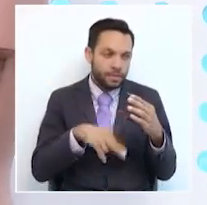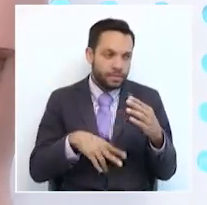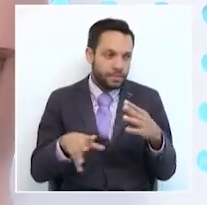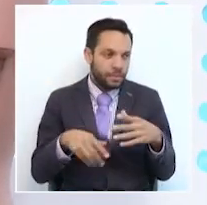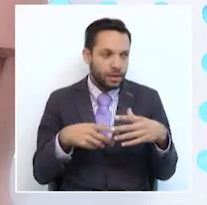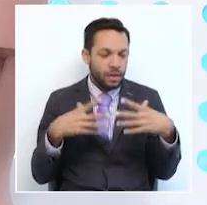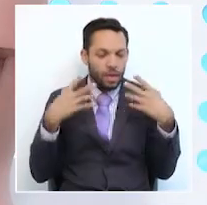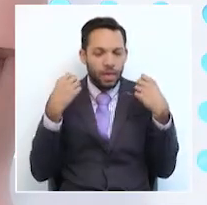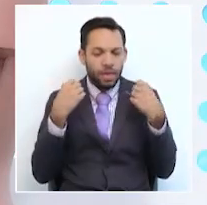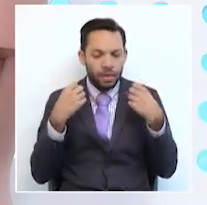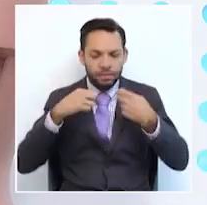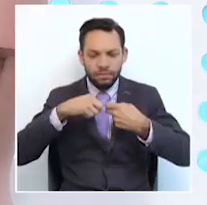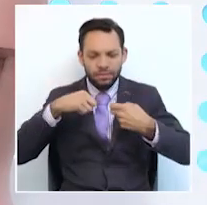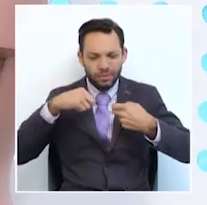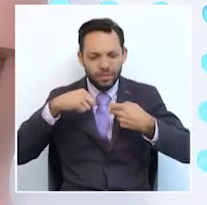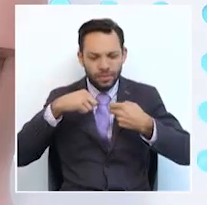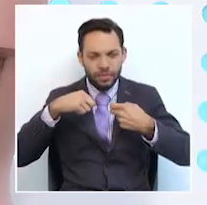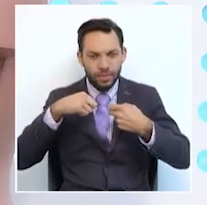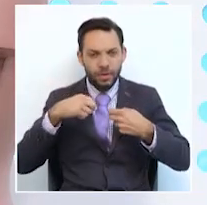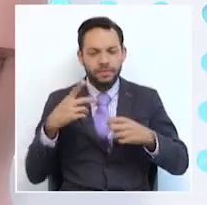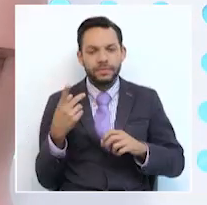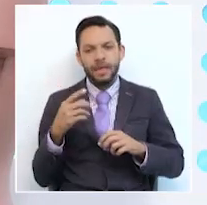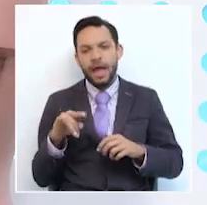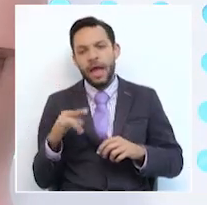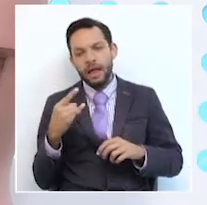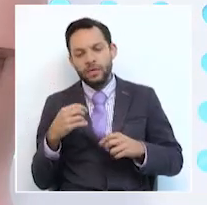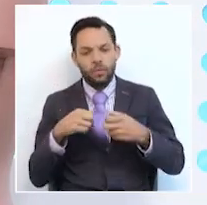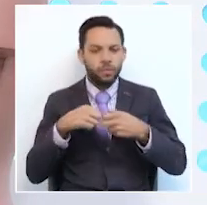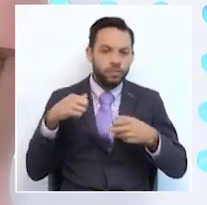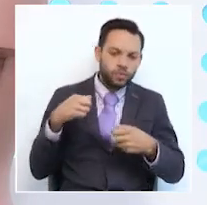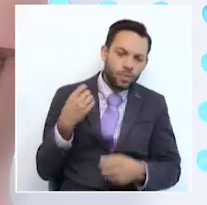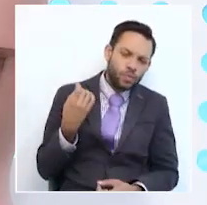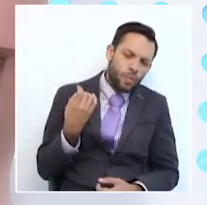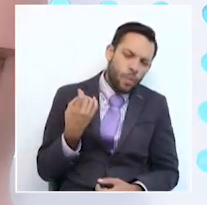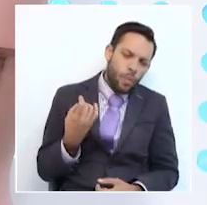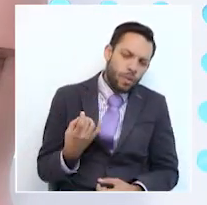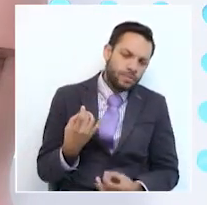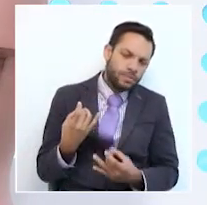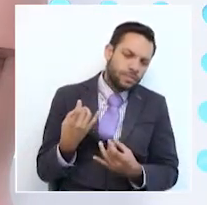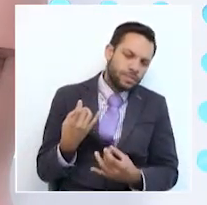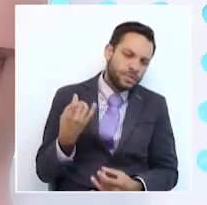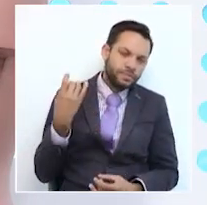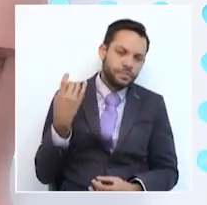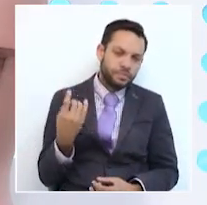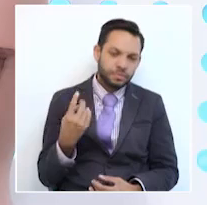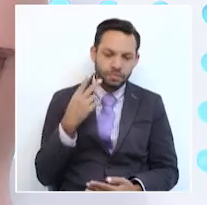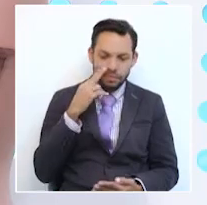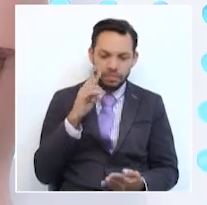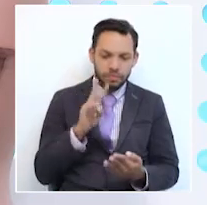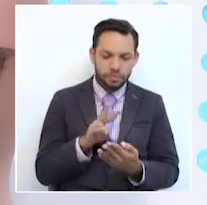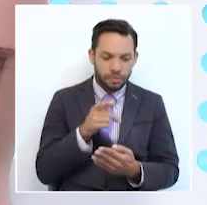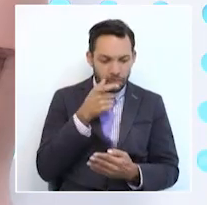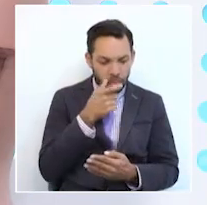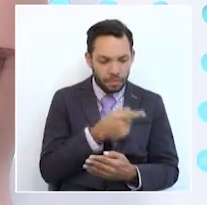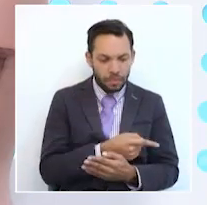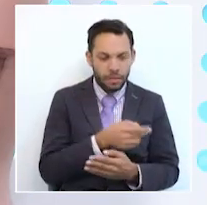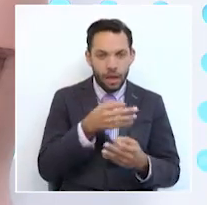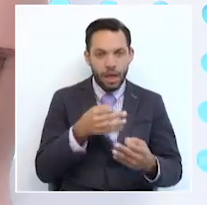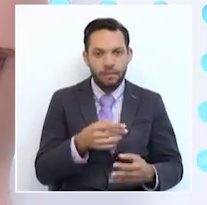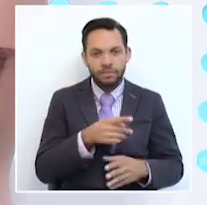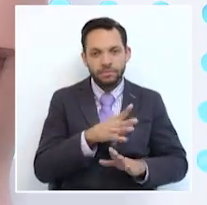tensionada se me aumenta el dolor me han visto y me han tratado de todo y nunca me han mandado que